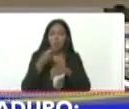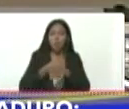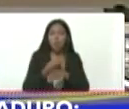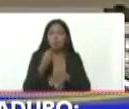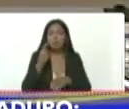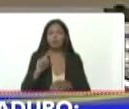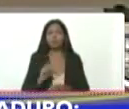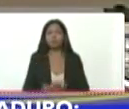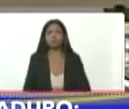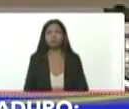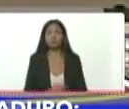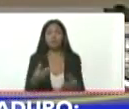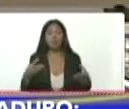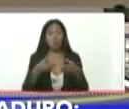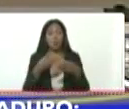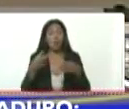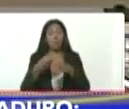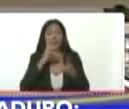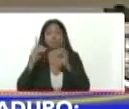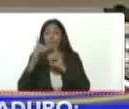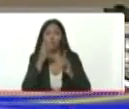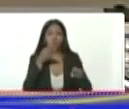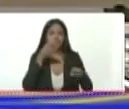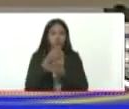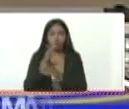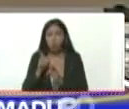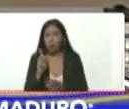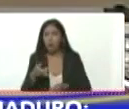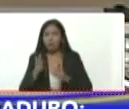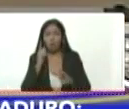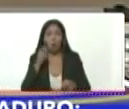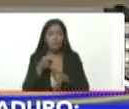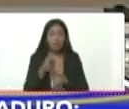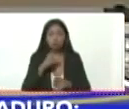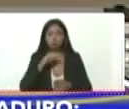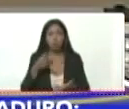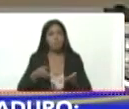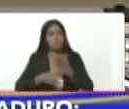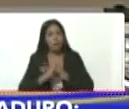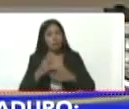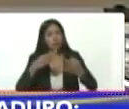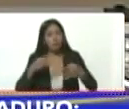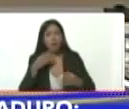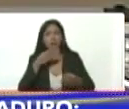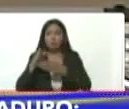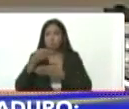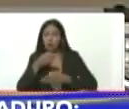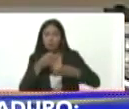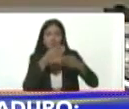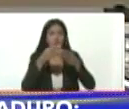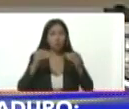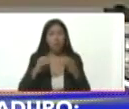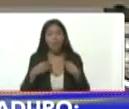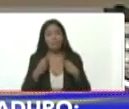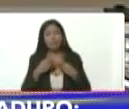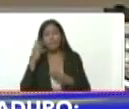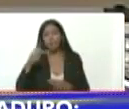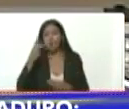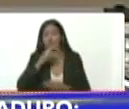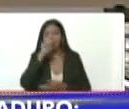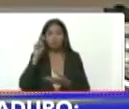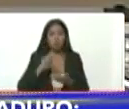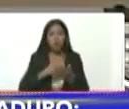diálogo, bueno, hemos ido a todas partes donde hay que ir y hemos conversado con todos los sectores de la vida política nacional.